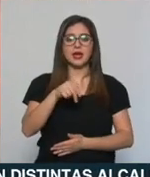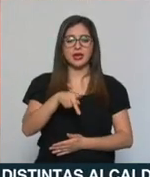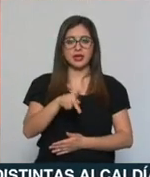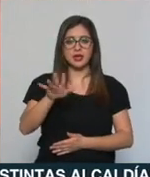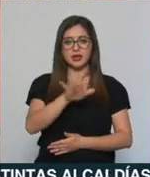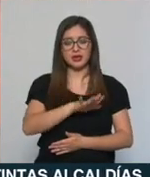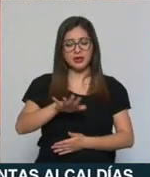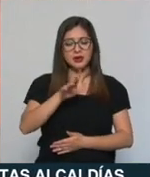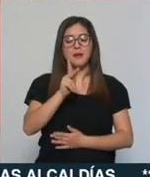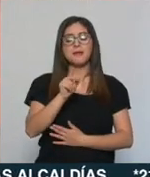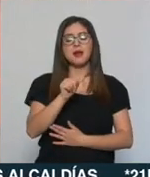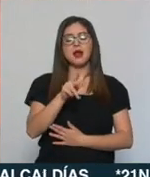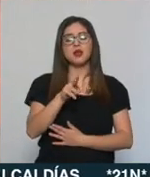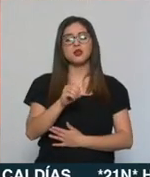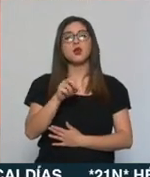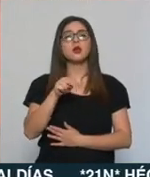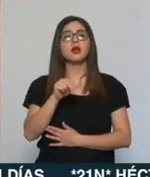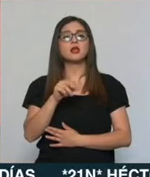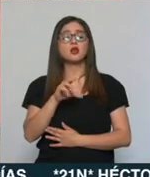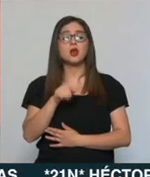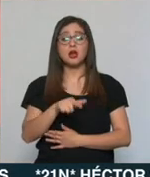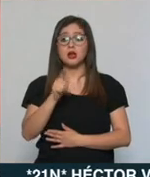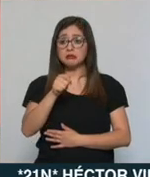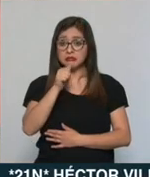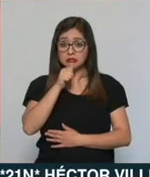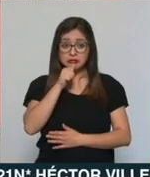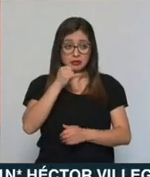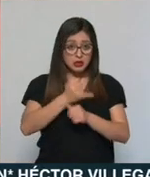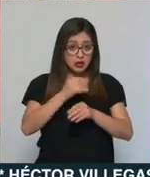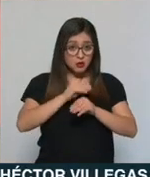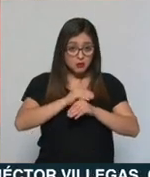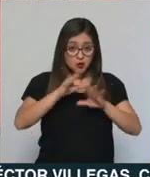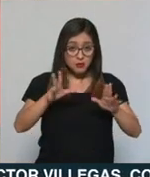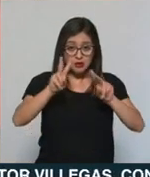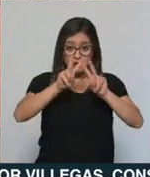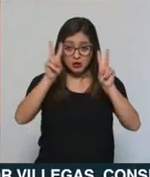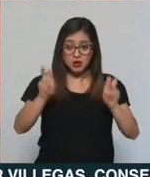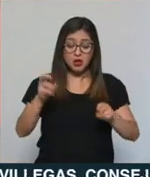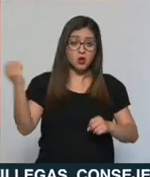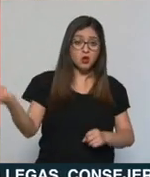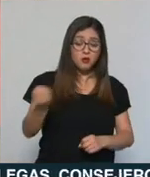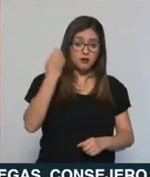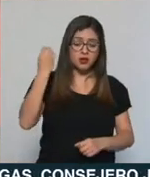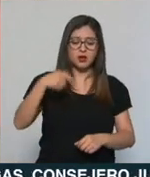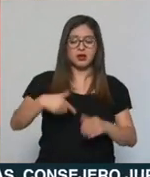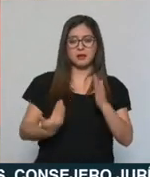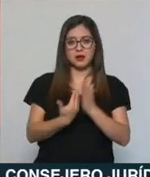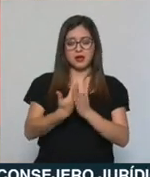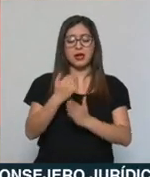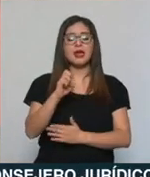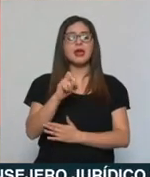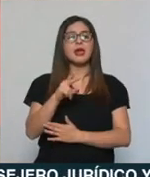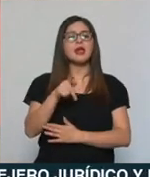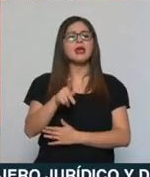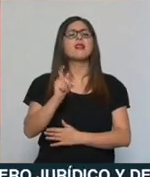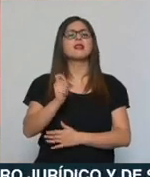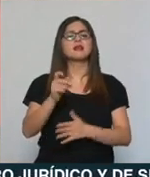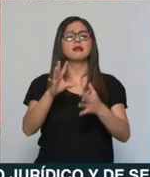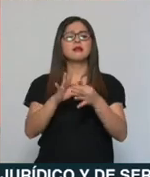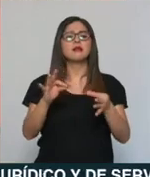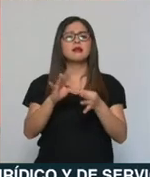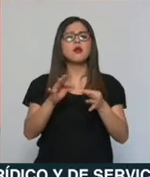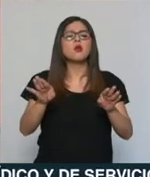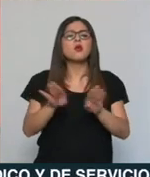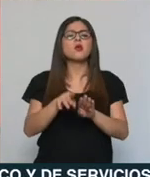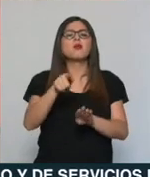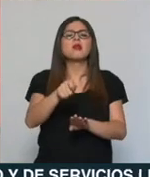en Palacio Nacional. Pero bueno, aprovechando que no tenemos información que contarles respecto a la conferencia matutina, Eric nos preparó una nota en donde nos cuenta